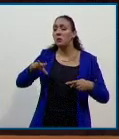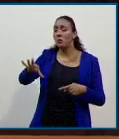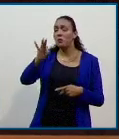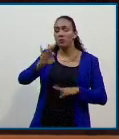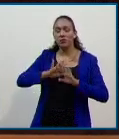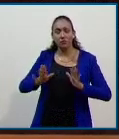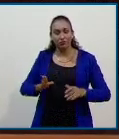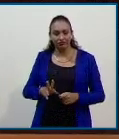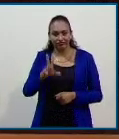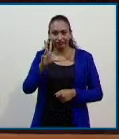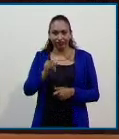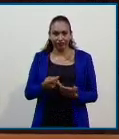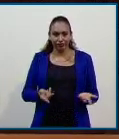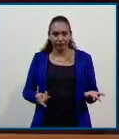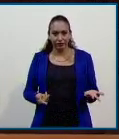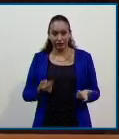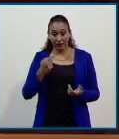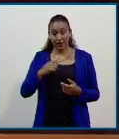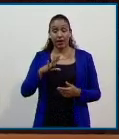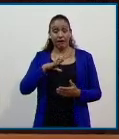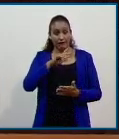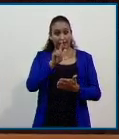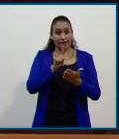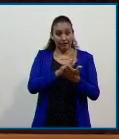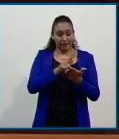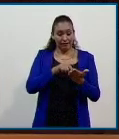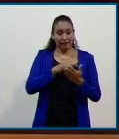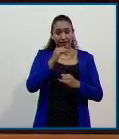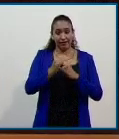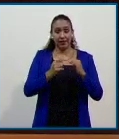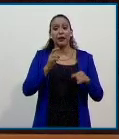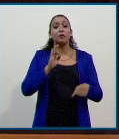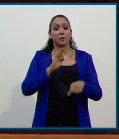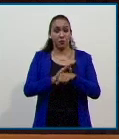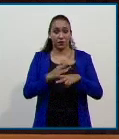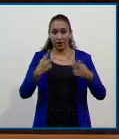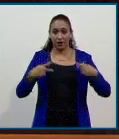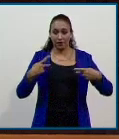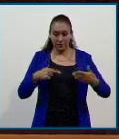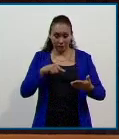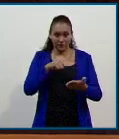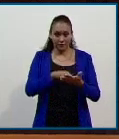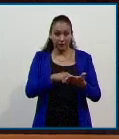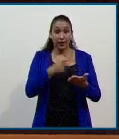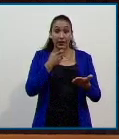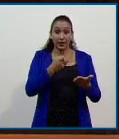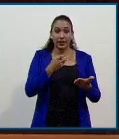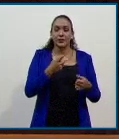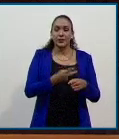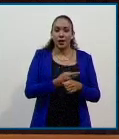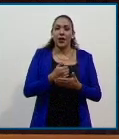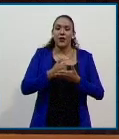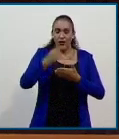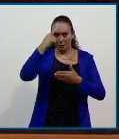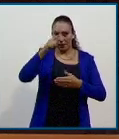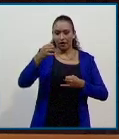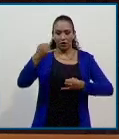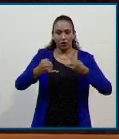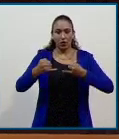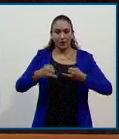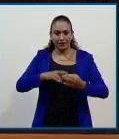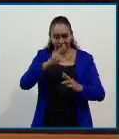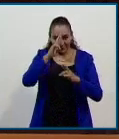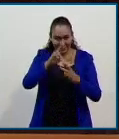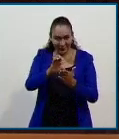derecho interamericano de los derechos humanos que ha desarrollado un conjunto de protecciones complementarias que hacen ser independiente al juez